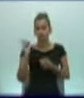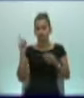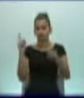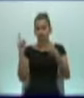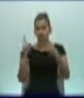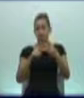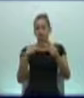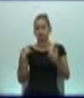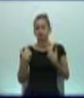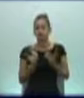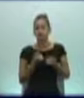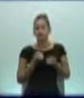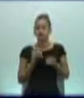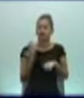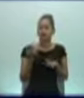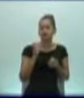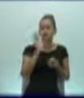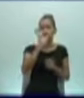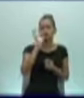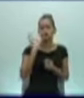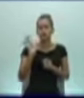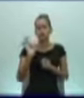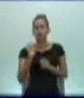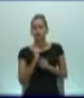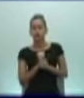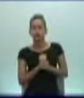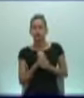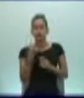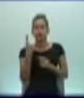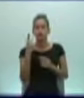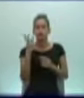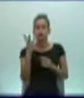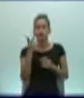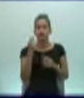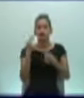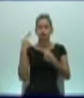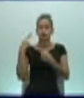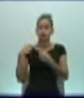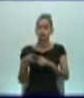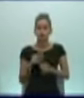ciento es un número de otro. Veamos que el procedimiento es similar.